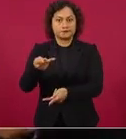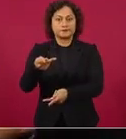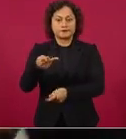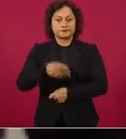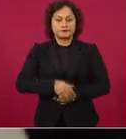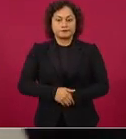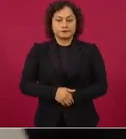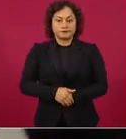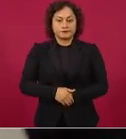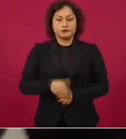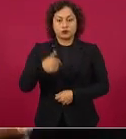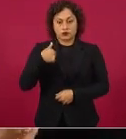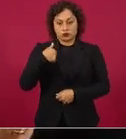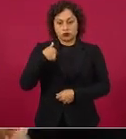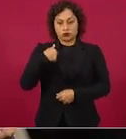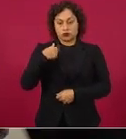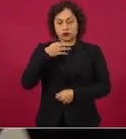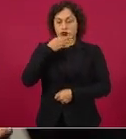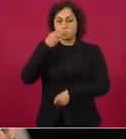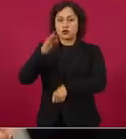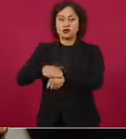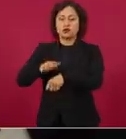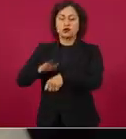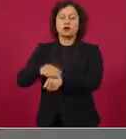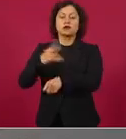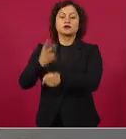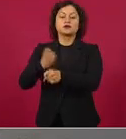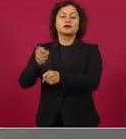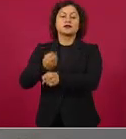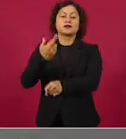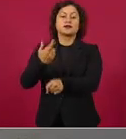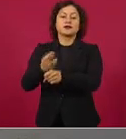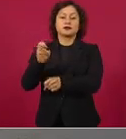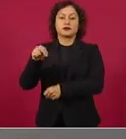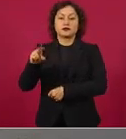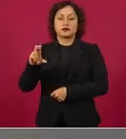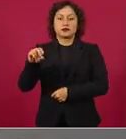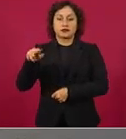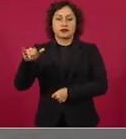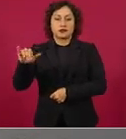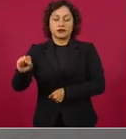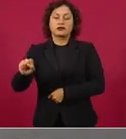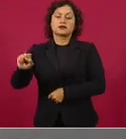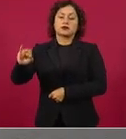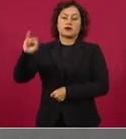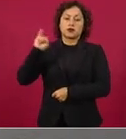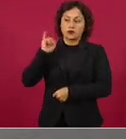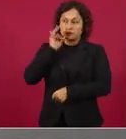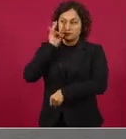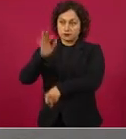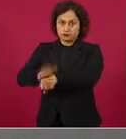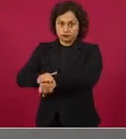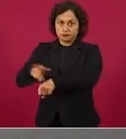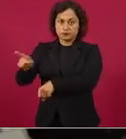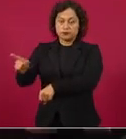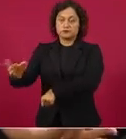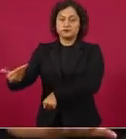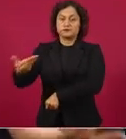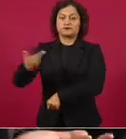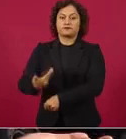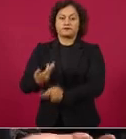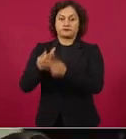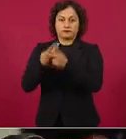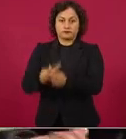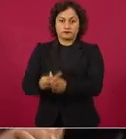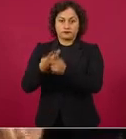Se lo hice saber yo al subsecretario Encinas el jueves, me pidió prudencia por la situación,